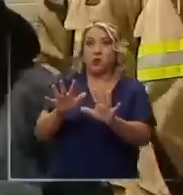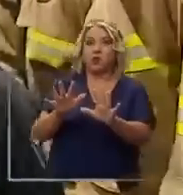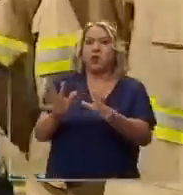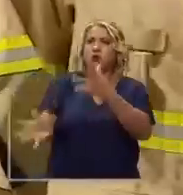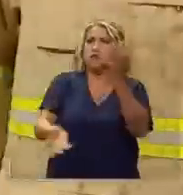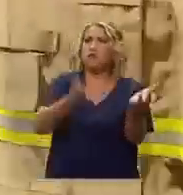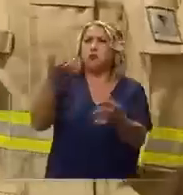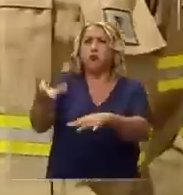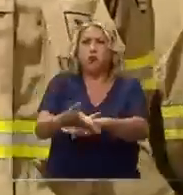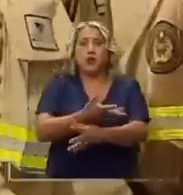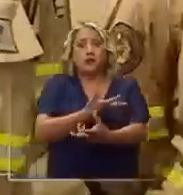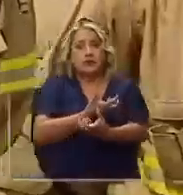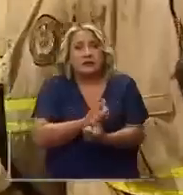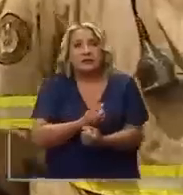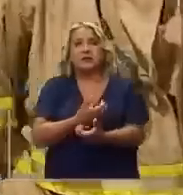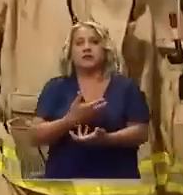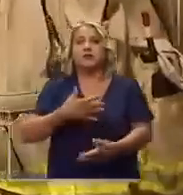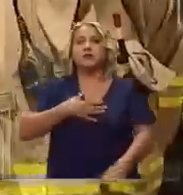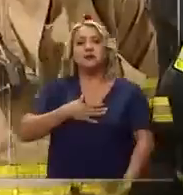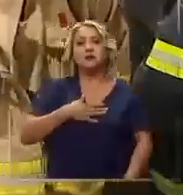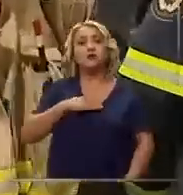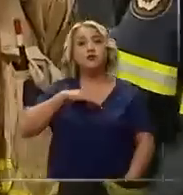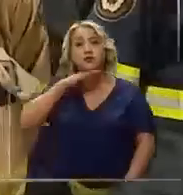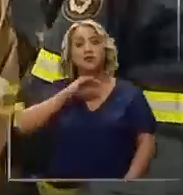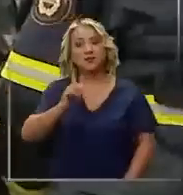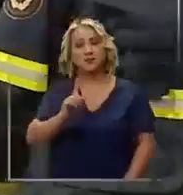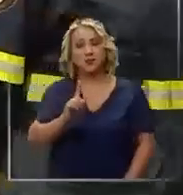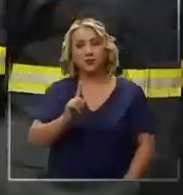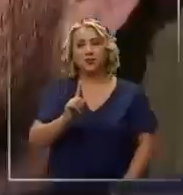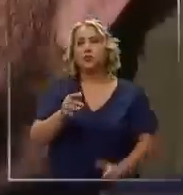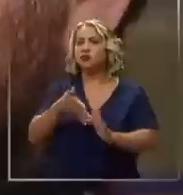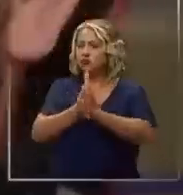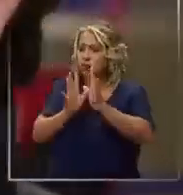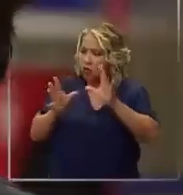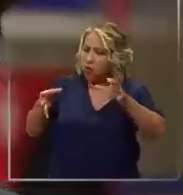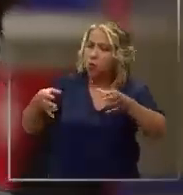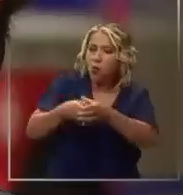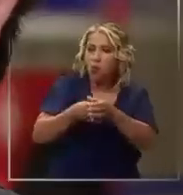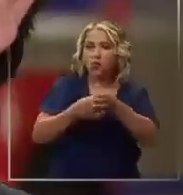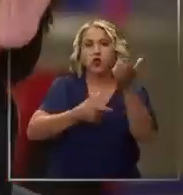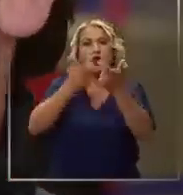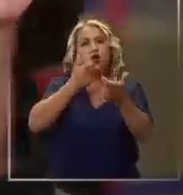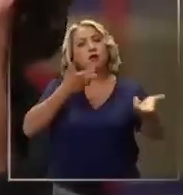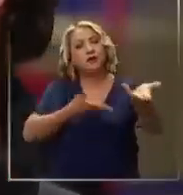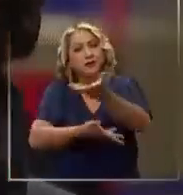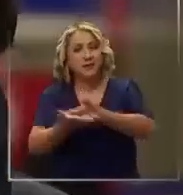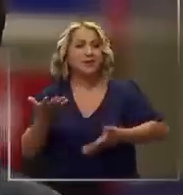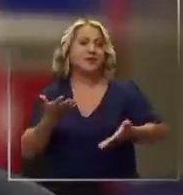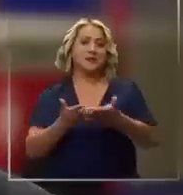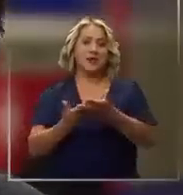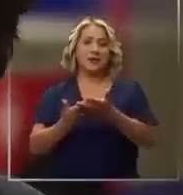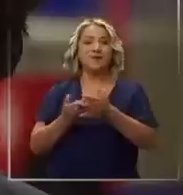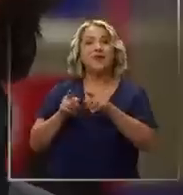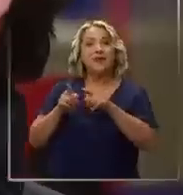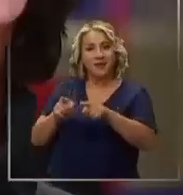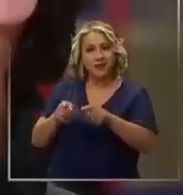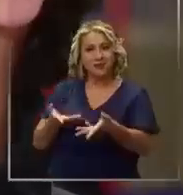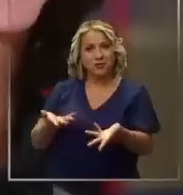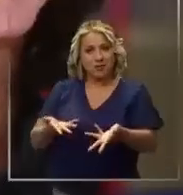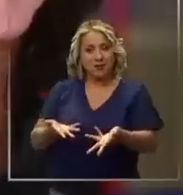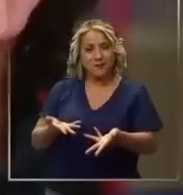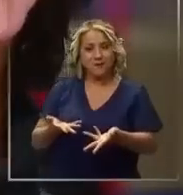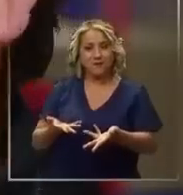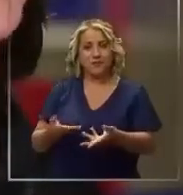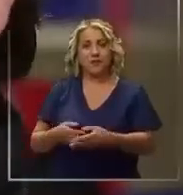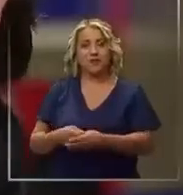de devastadores, nunca es suficiente. El estar todos juntos, la risa, ¿cierto? Eso hace que